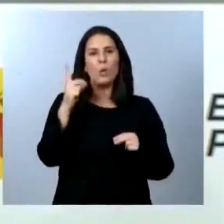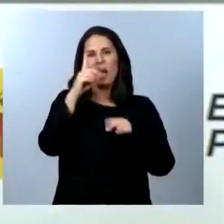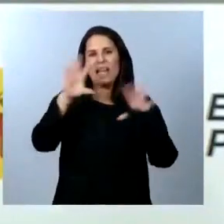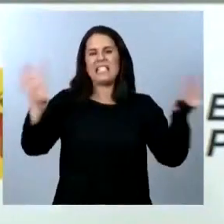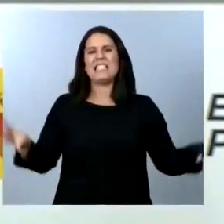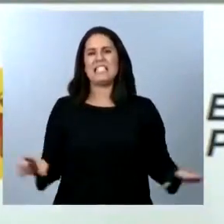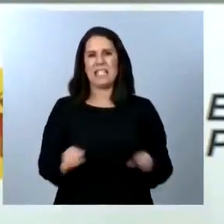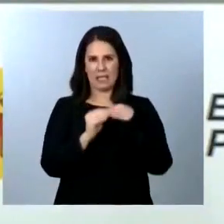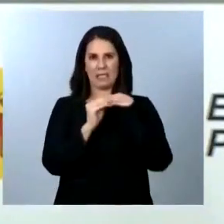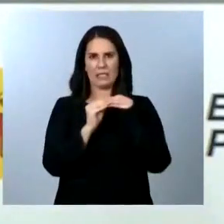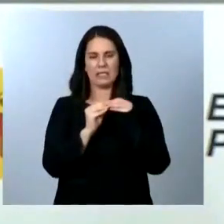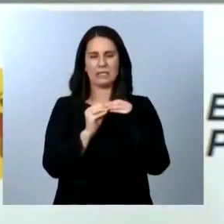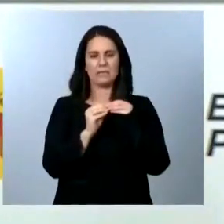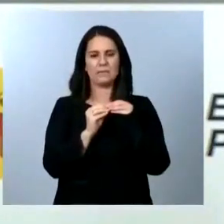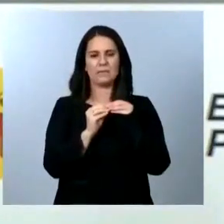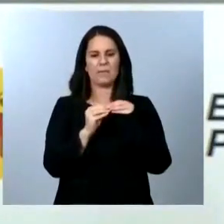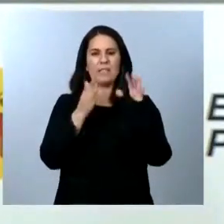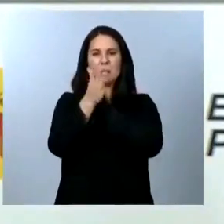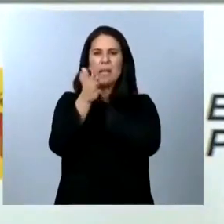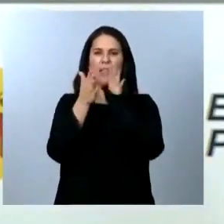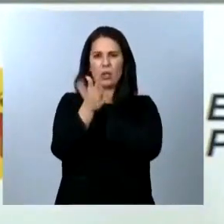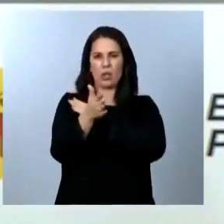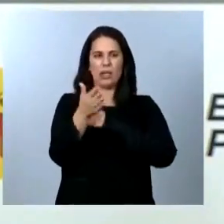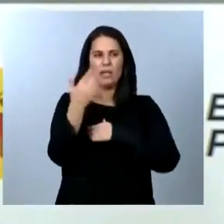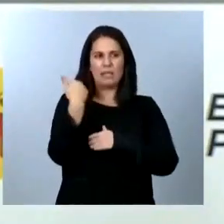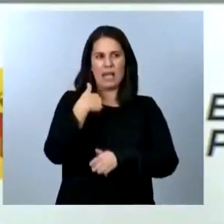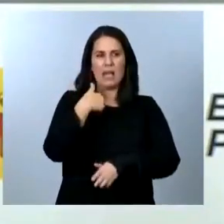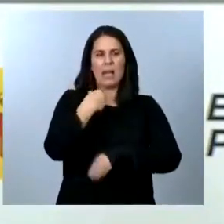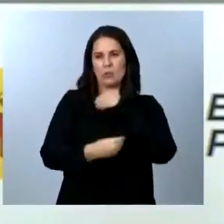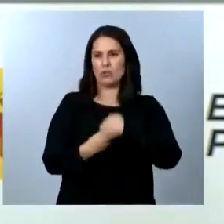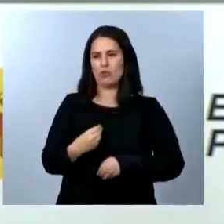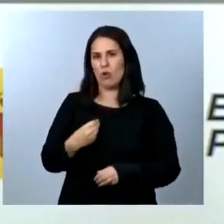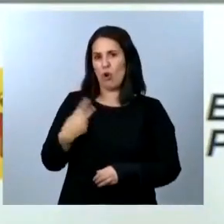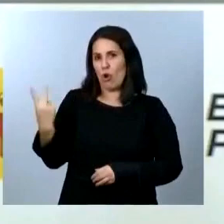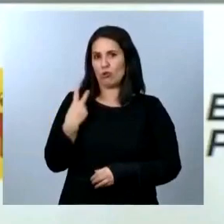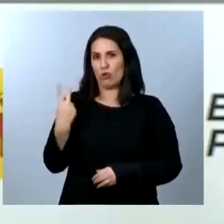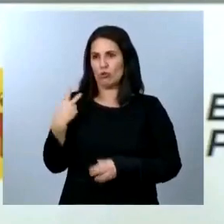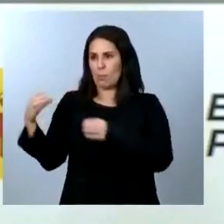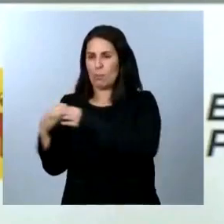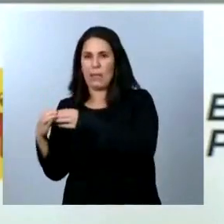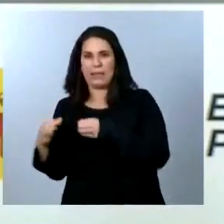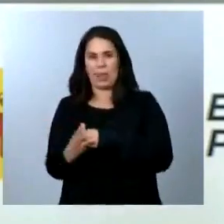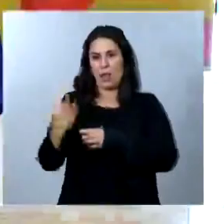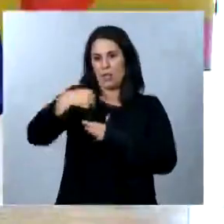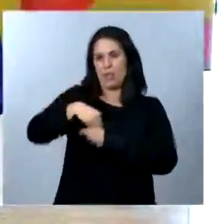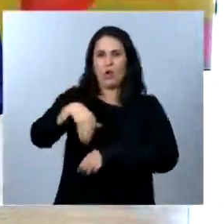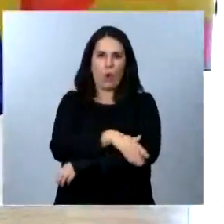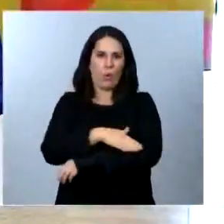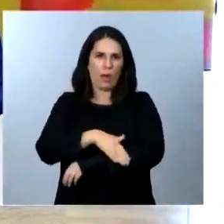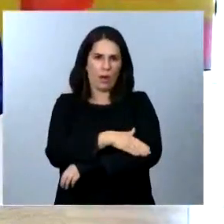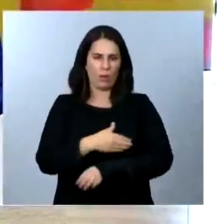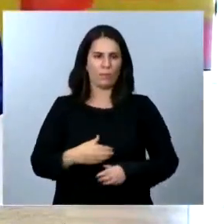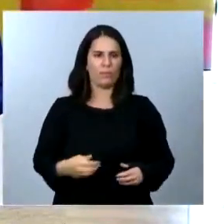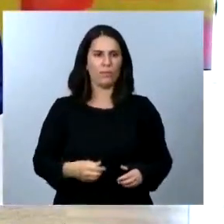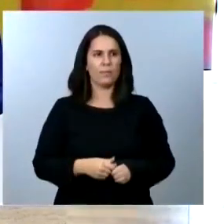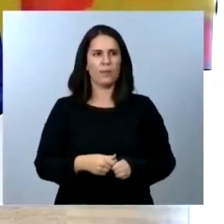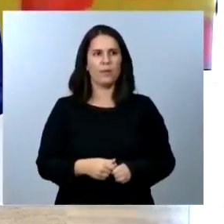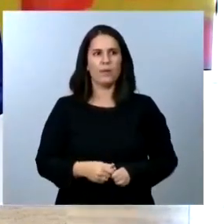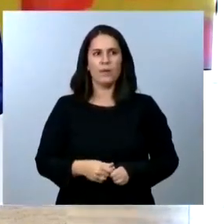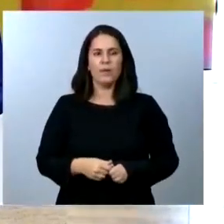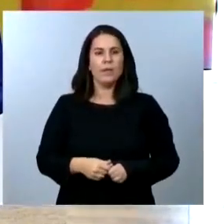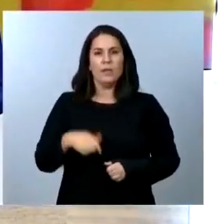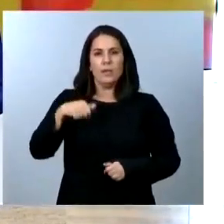de la explicación que hemos hecho los dos partidos que formamos el Gobierno de coalición de este país. Estos son unos